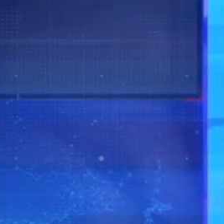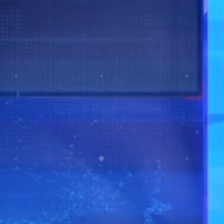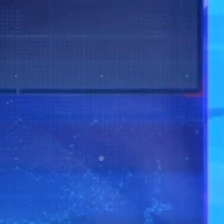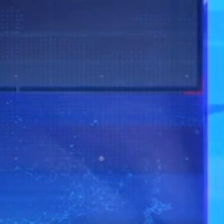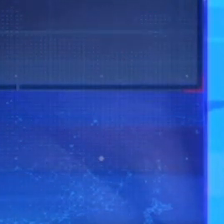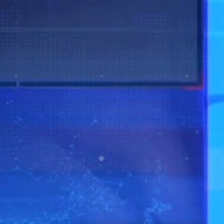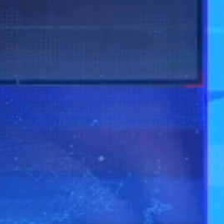i